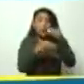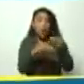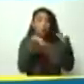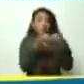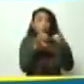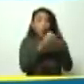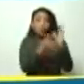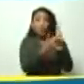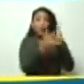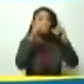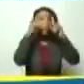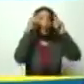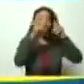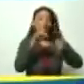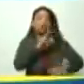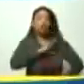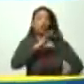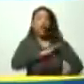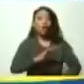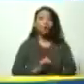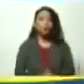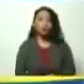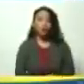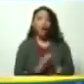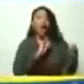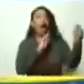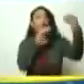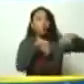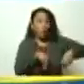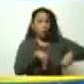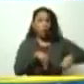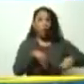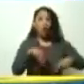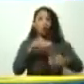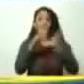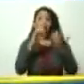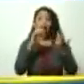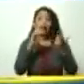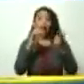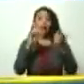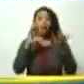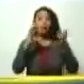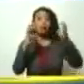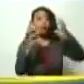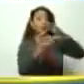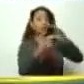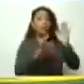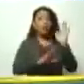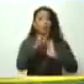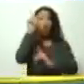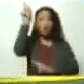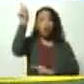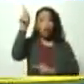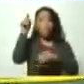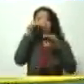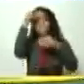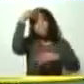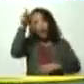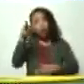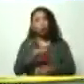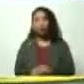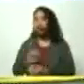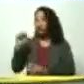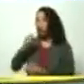técnica en lo social los acuerdos y bueno el clima que se desarrolló en México por favor sí gracias